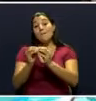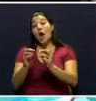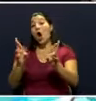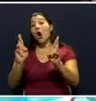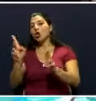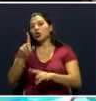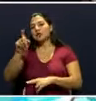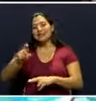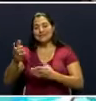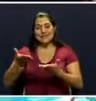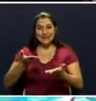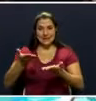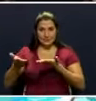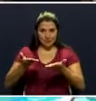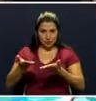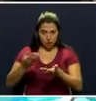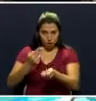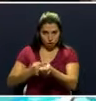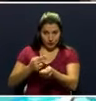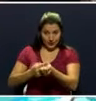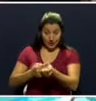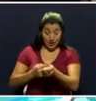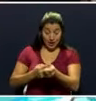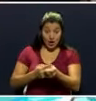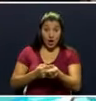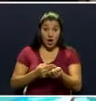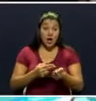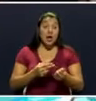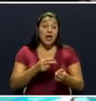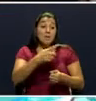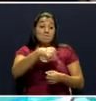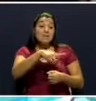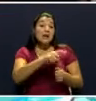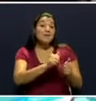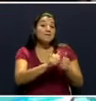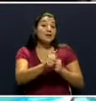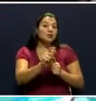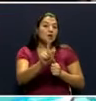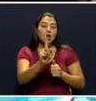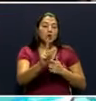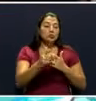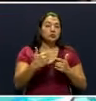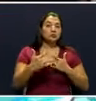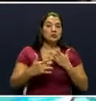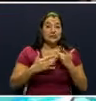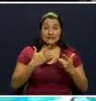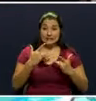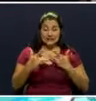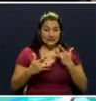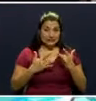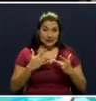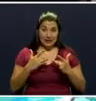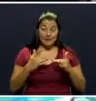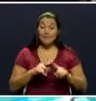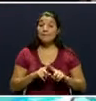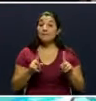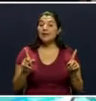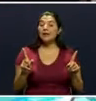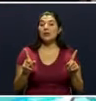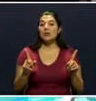servicio de hospitalización. Es más, una gran parte de esos van a no presentar síntomas. Sin